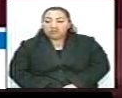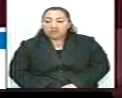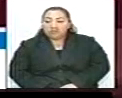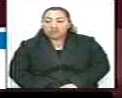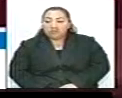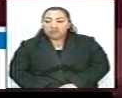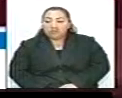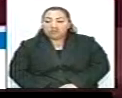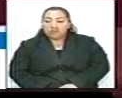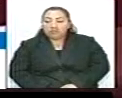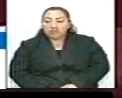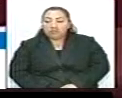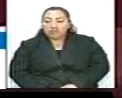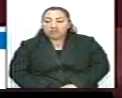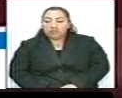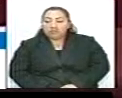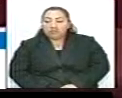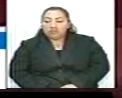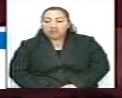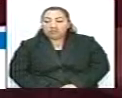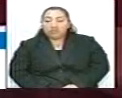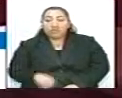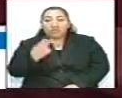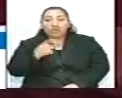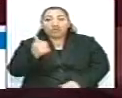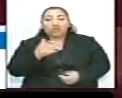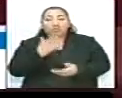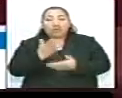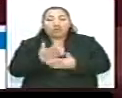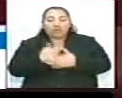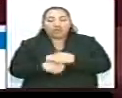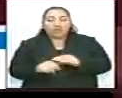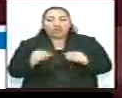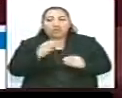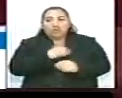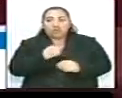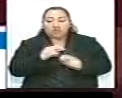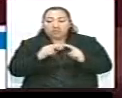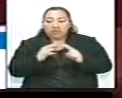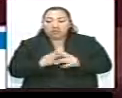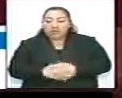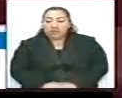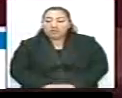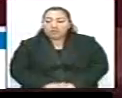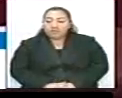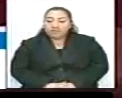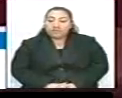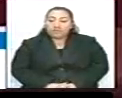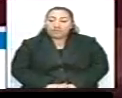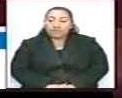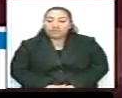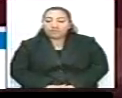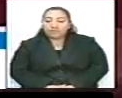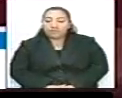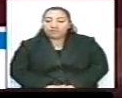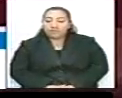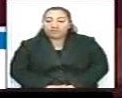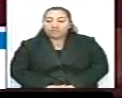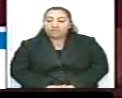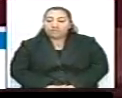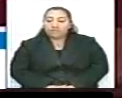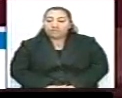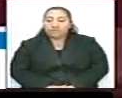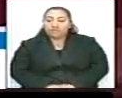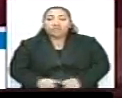otros problemas tenemos dentro del sector que son de importancia a nivel nacional. Entonces, en ese entendido, vamos a cursar esa